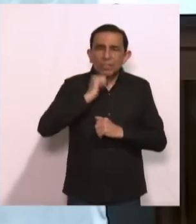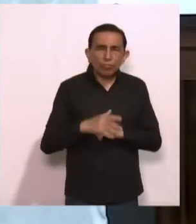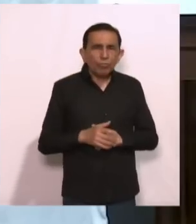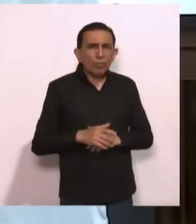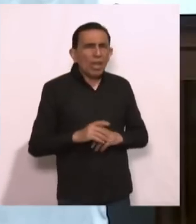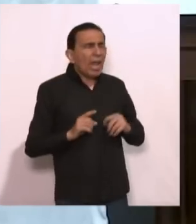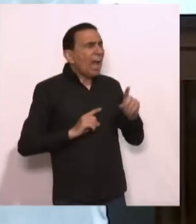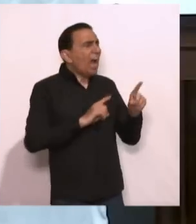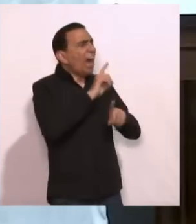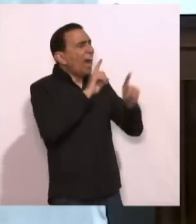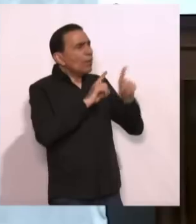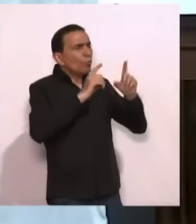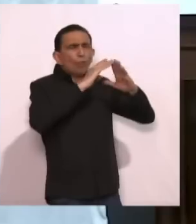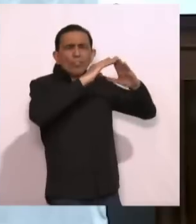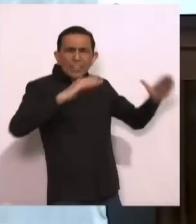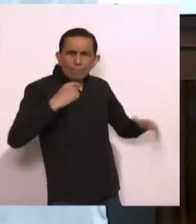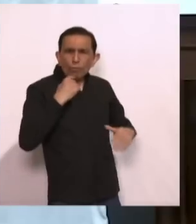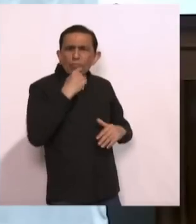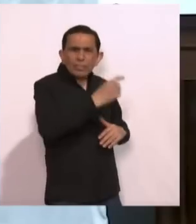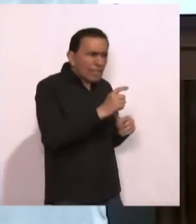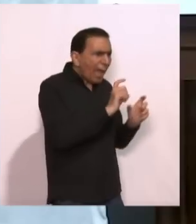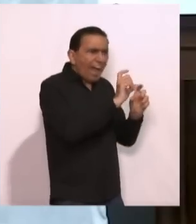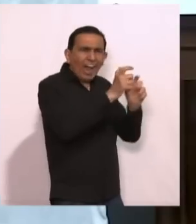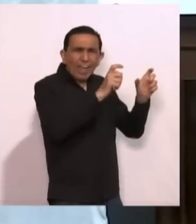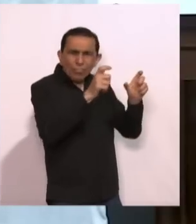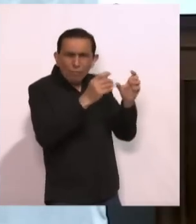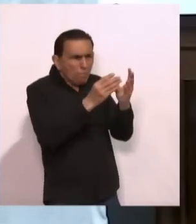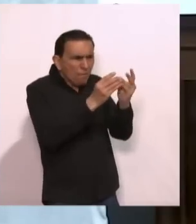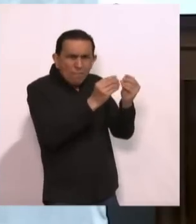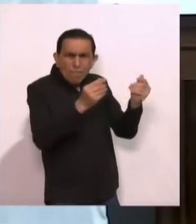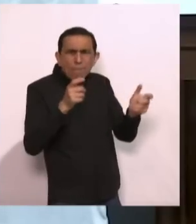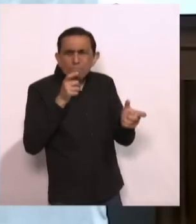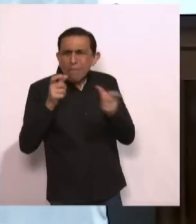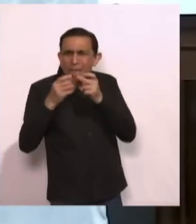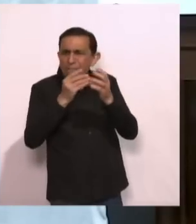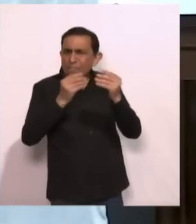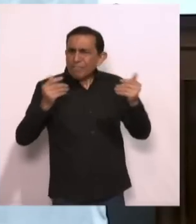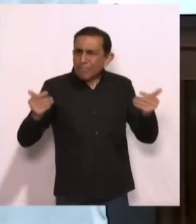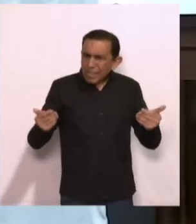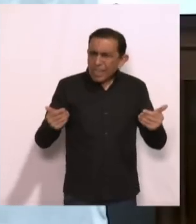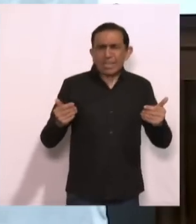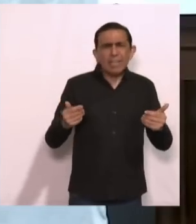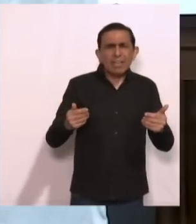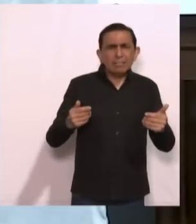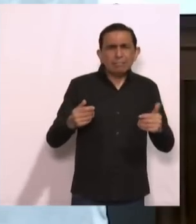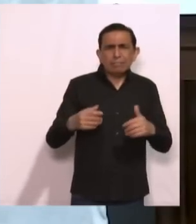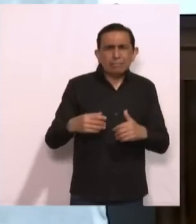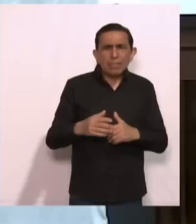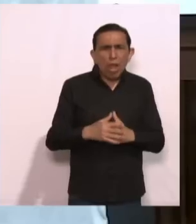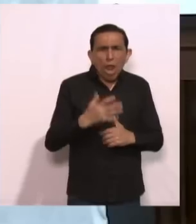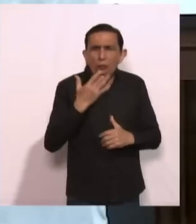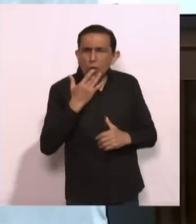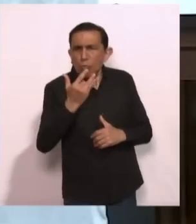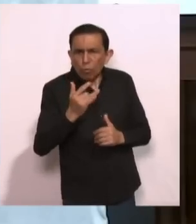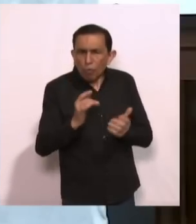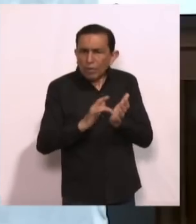algunos hablando del templo decían que estaba adornado con hermosas piedras y ofrendas votivas,